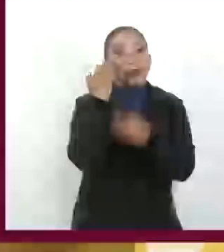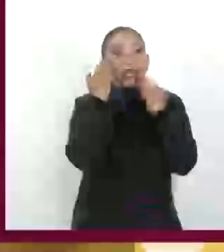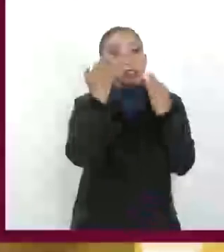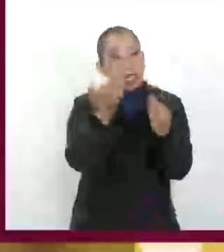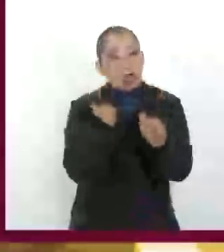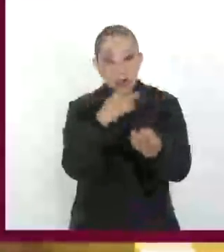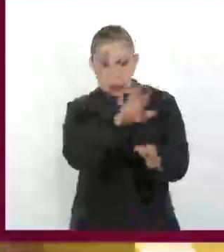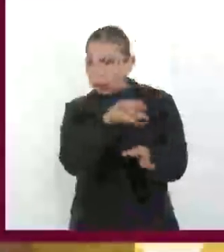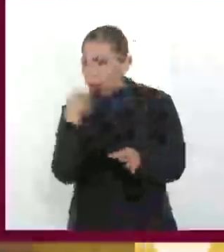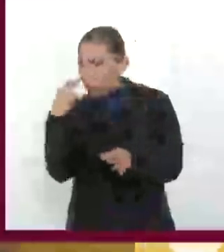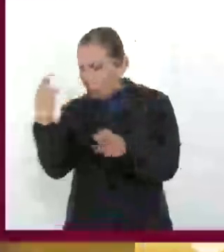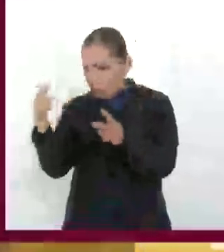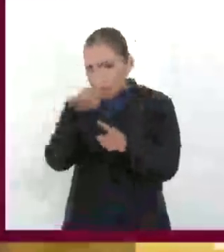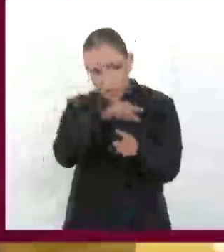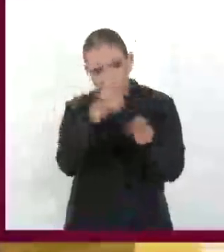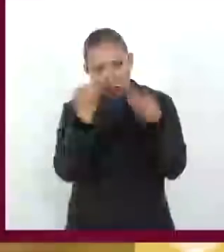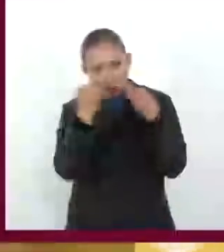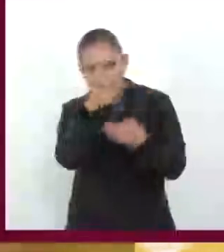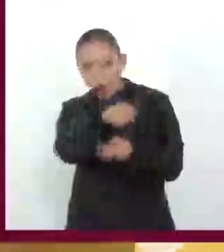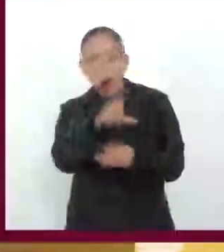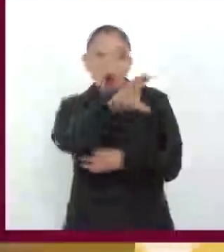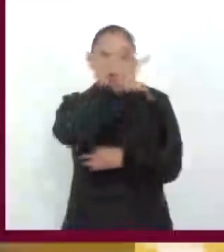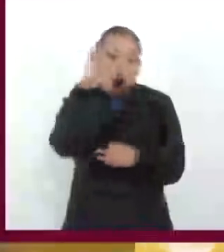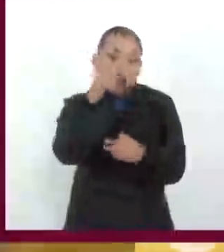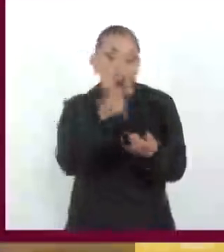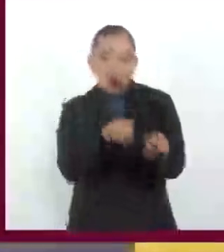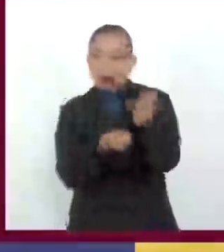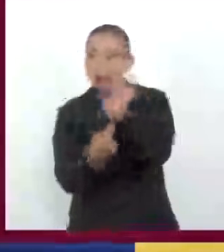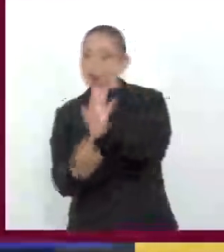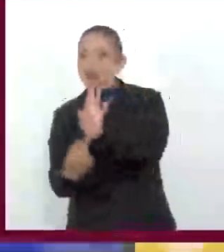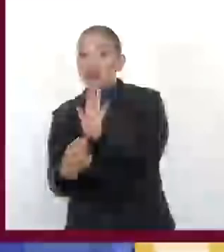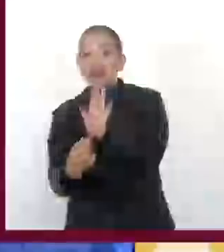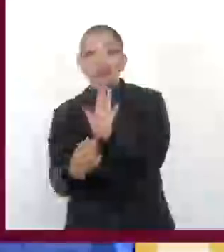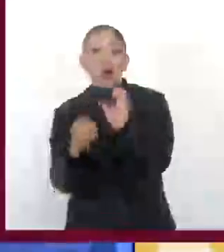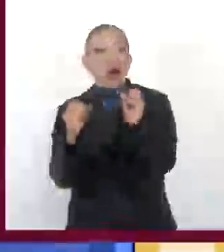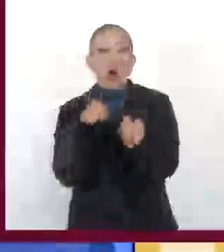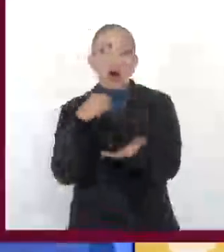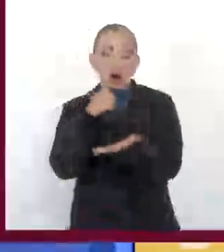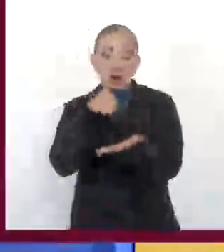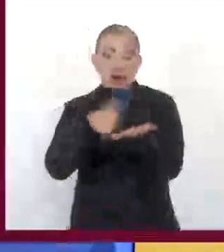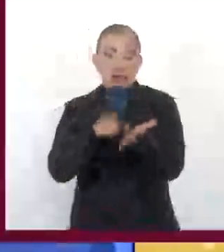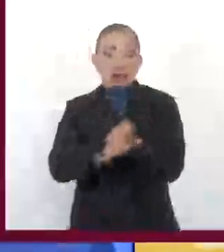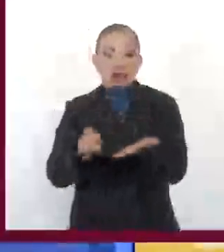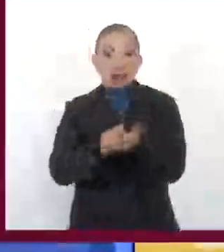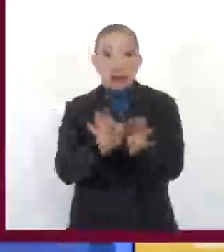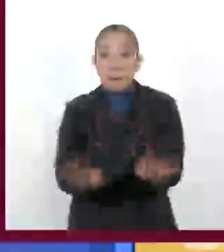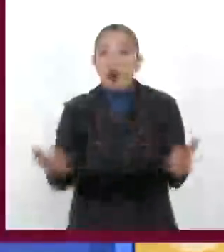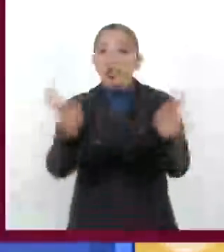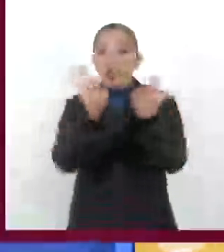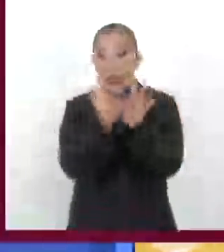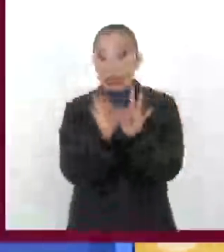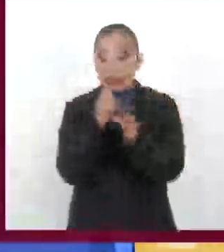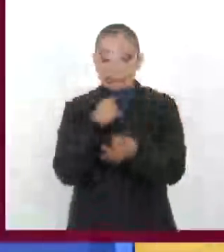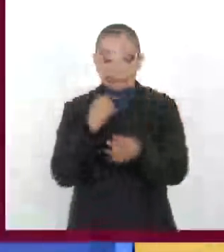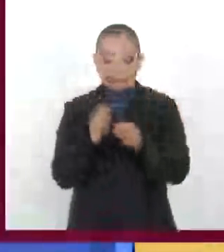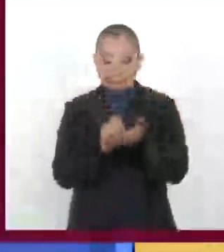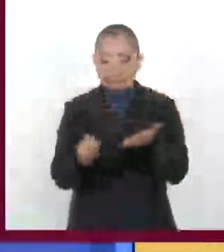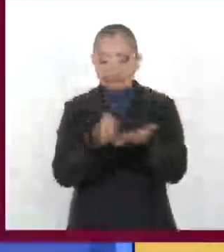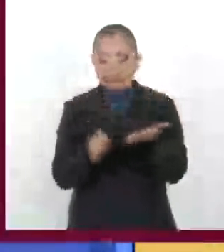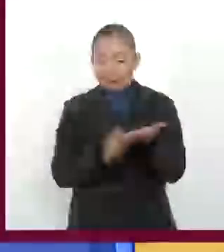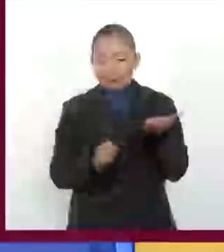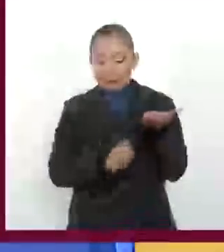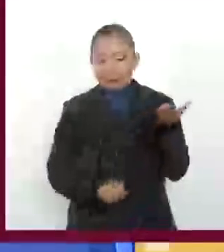algunos testigos que les apoyen en su dicho, alguna fotografía, y todo esto tiene que ir por escrito. Es muy importante que